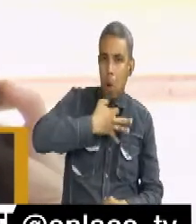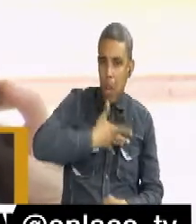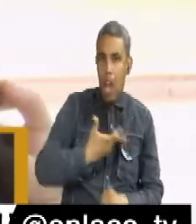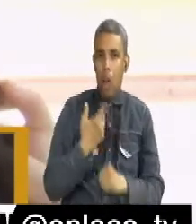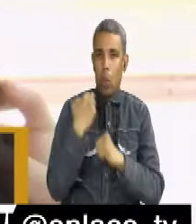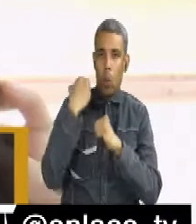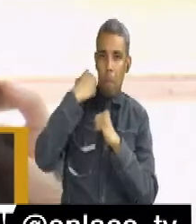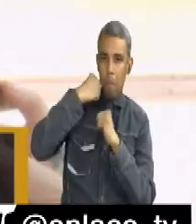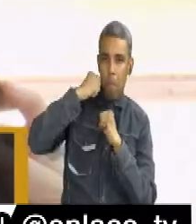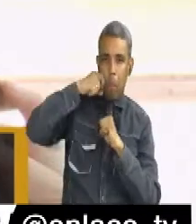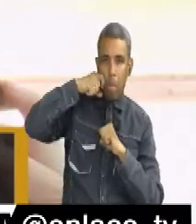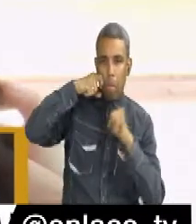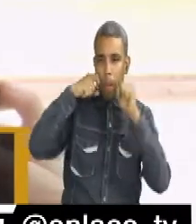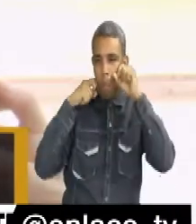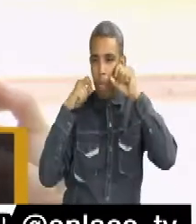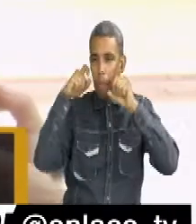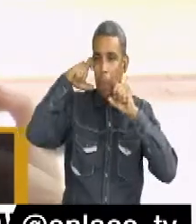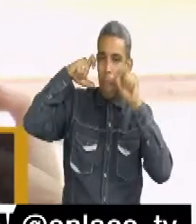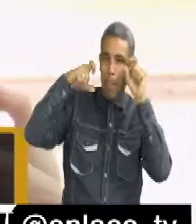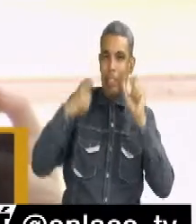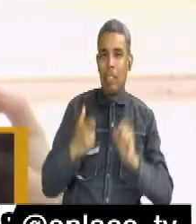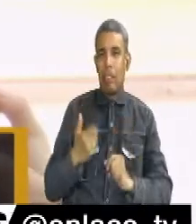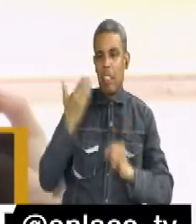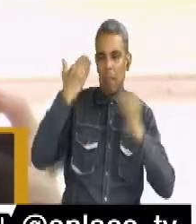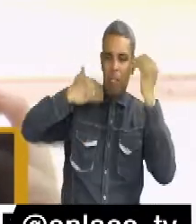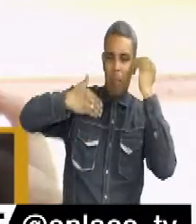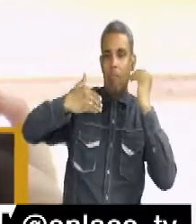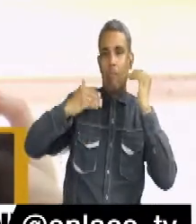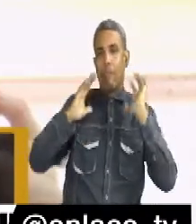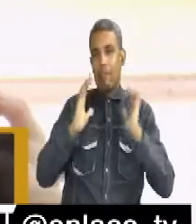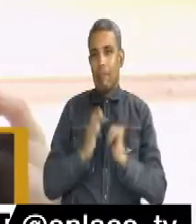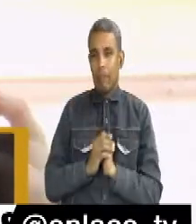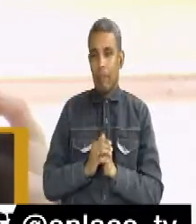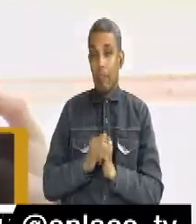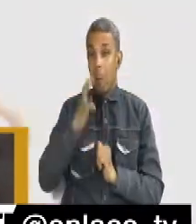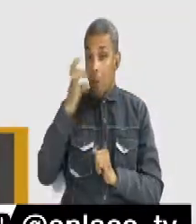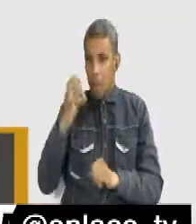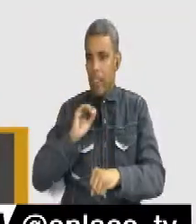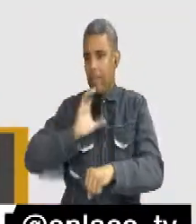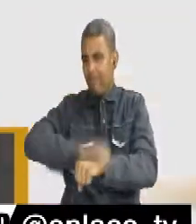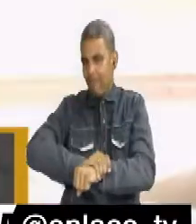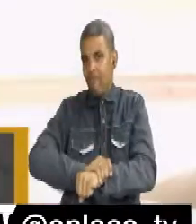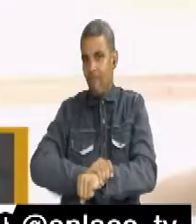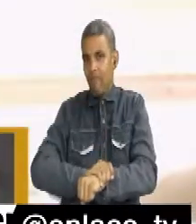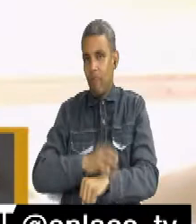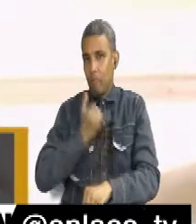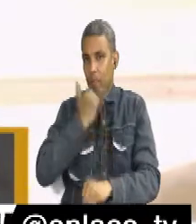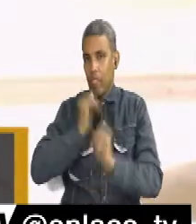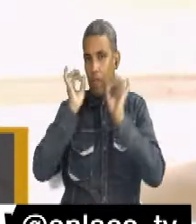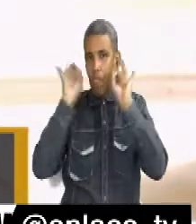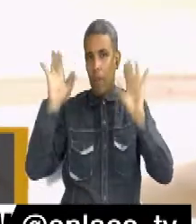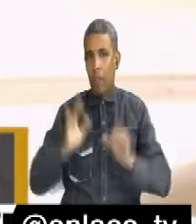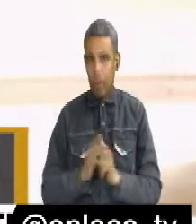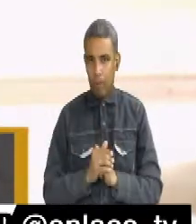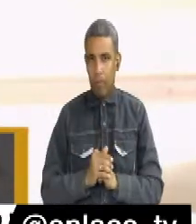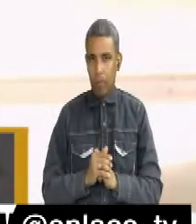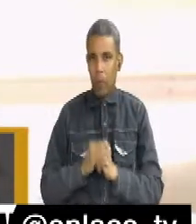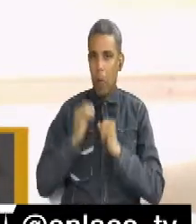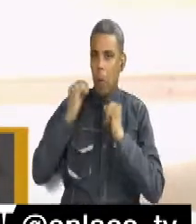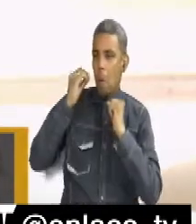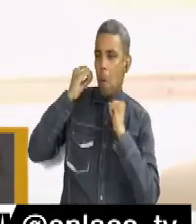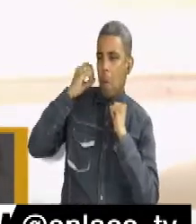laceraciones, y esta persona pues fue dejada a disposición por el delito de violencia intrafamiliar. Más que todo hematomas por